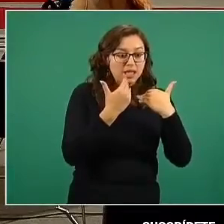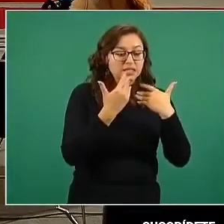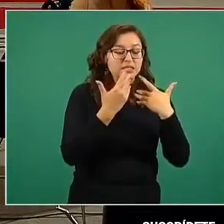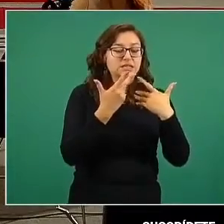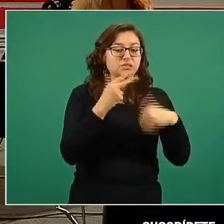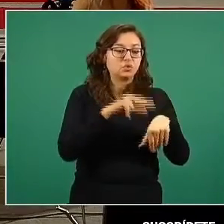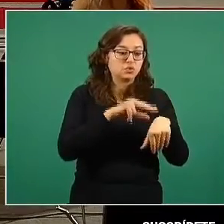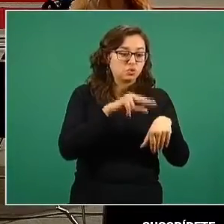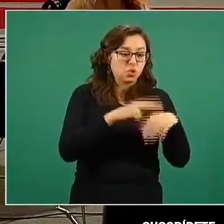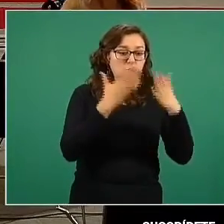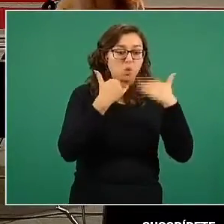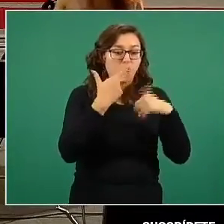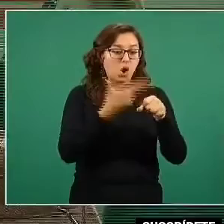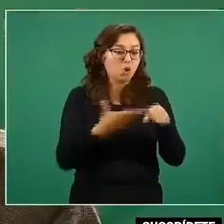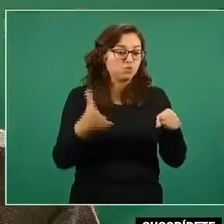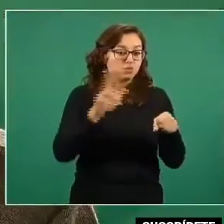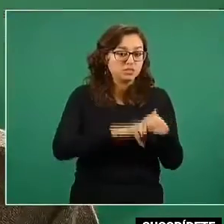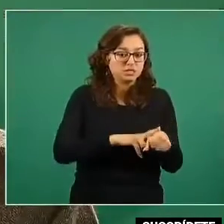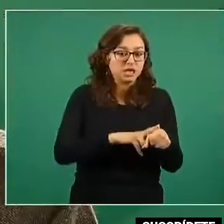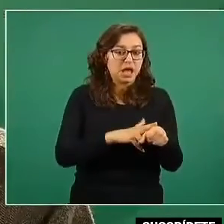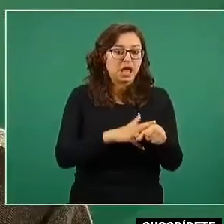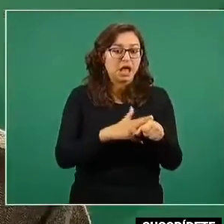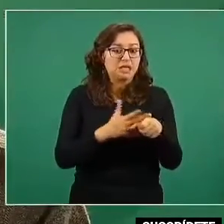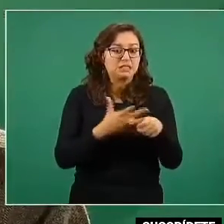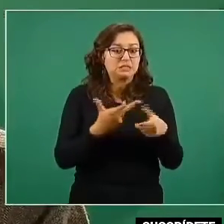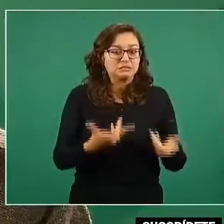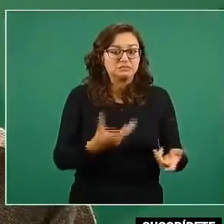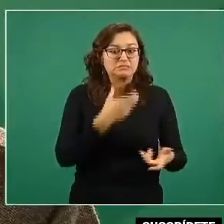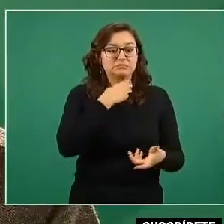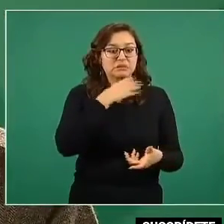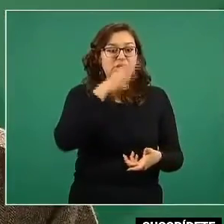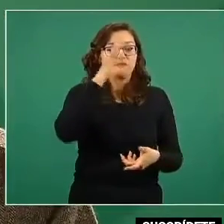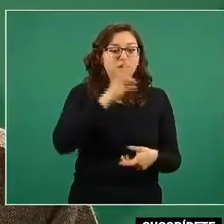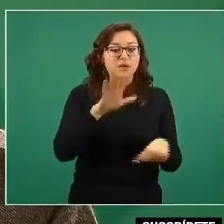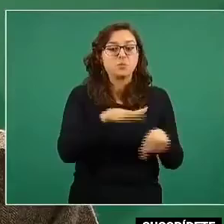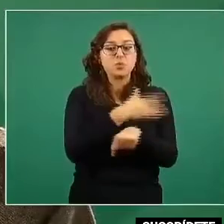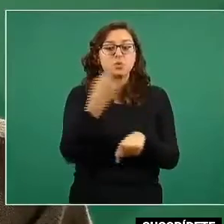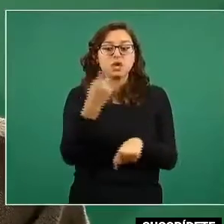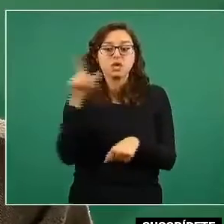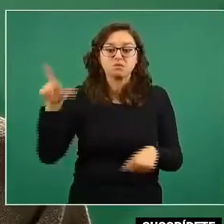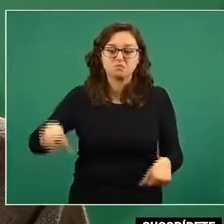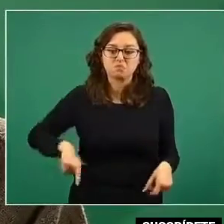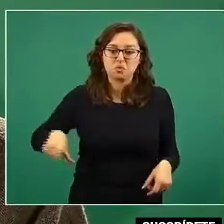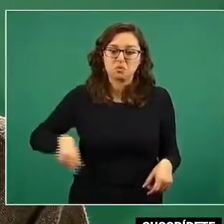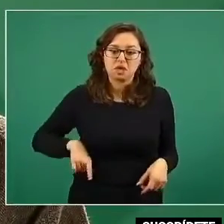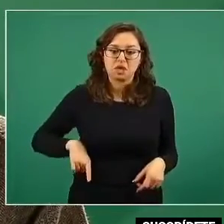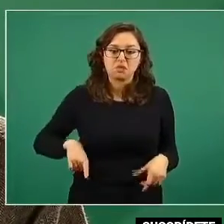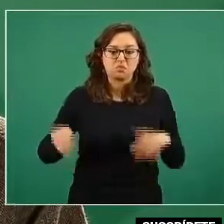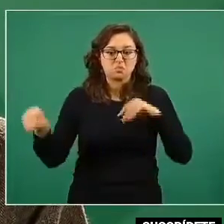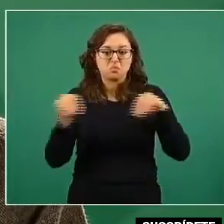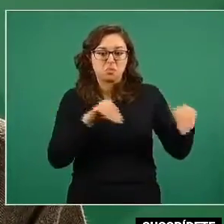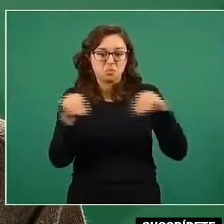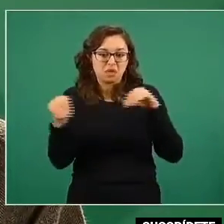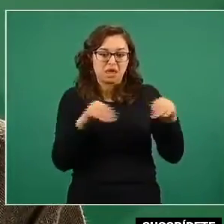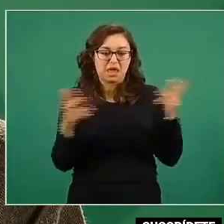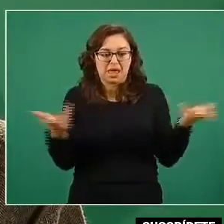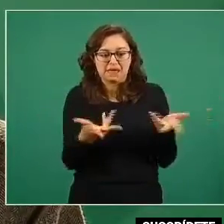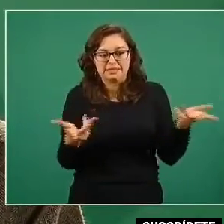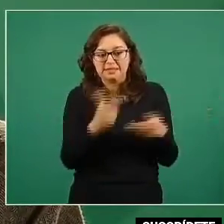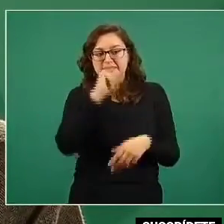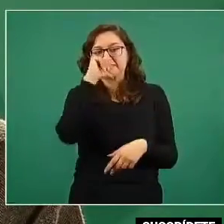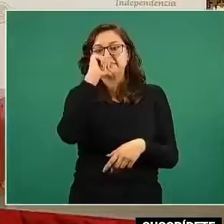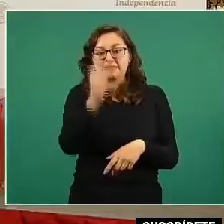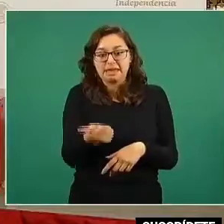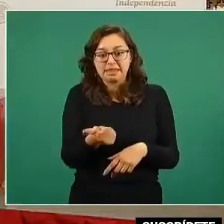ser alguna clase de insuficiencia de las acciones que pueden emprender los y las